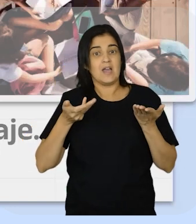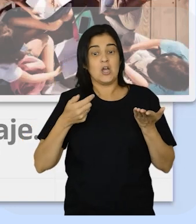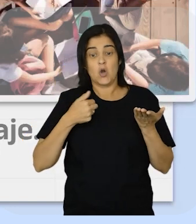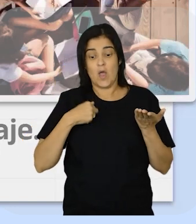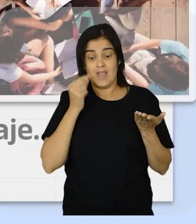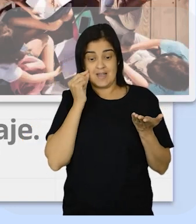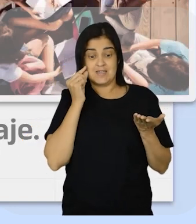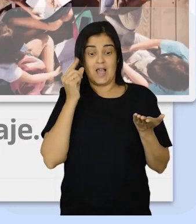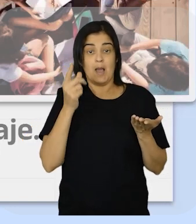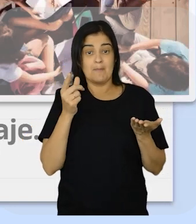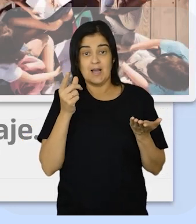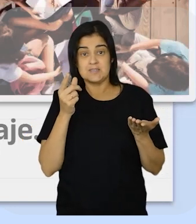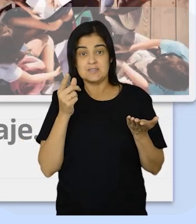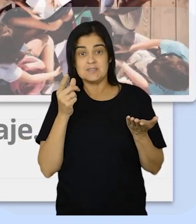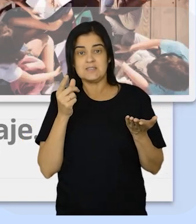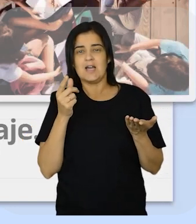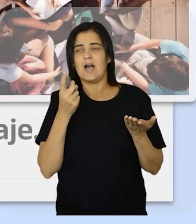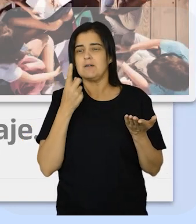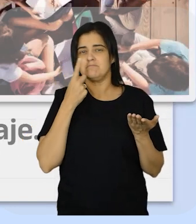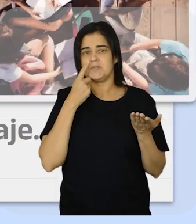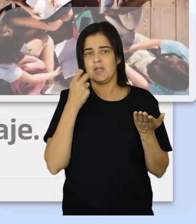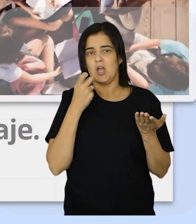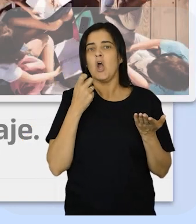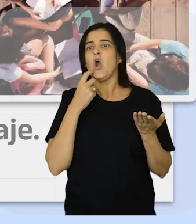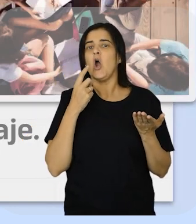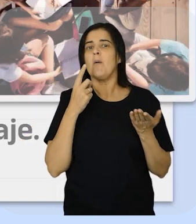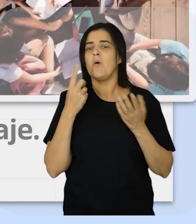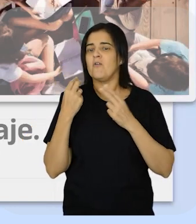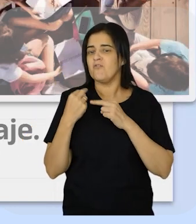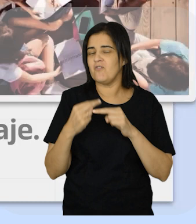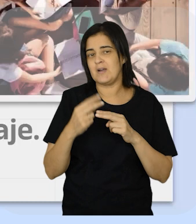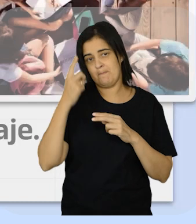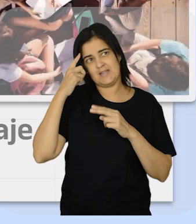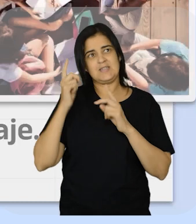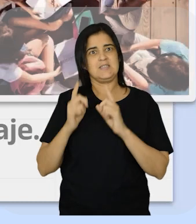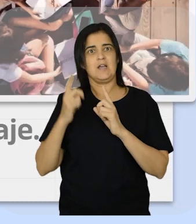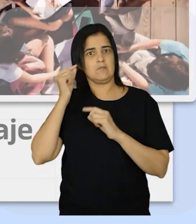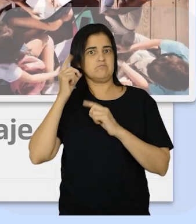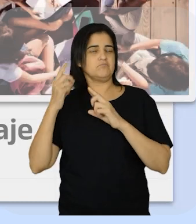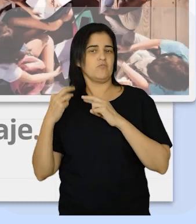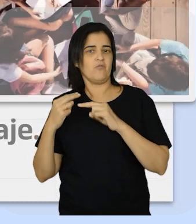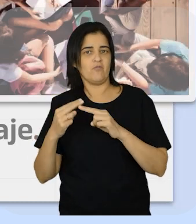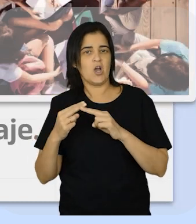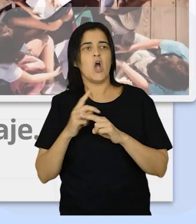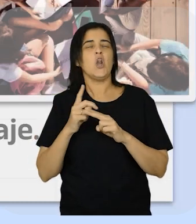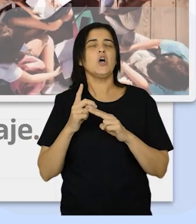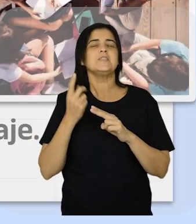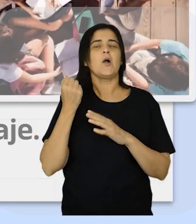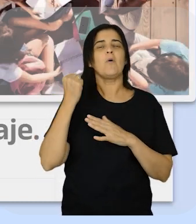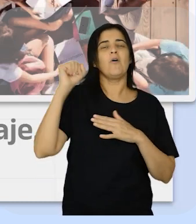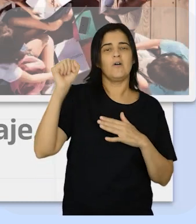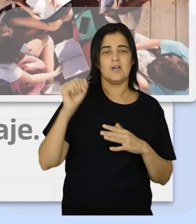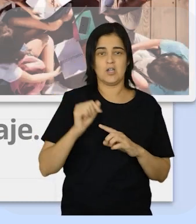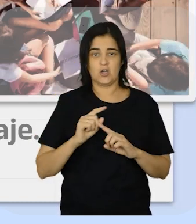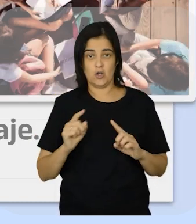nuestra capacidad, que es autopercibida como estática, no se vea vulnerada. Pero